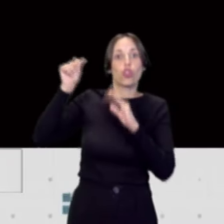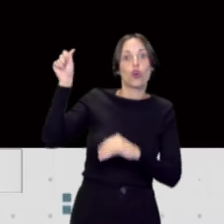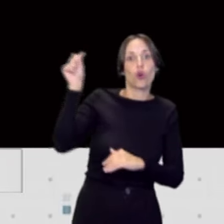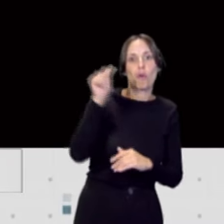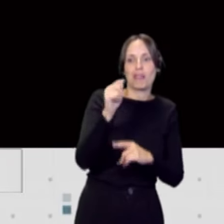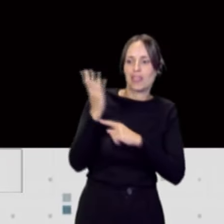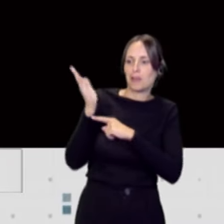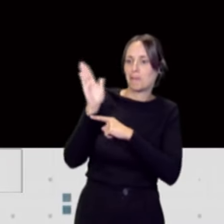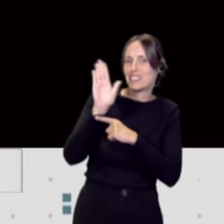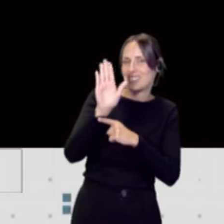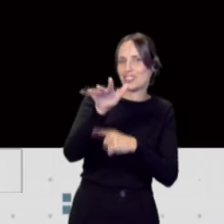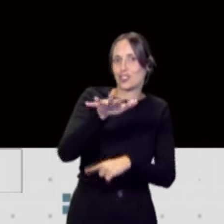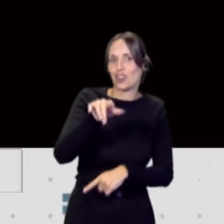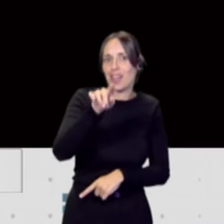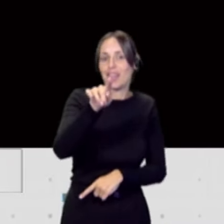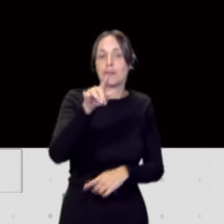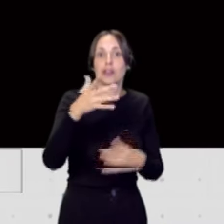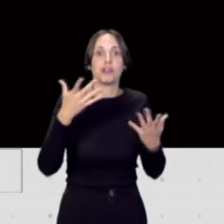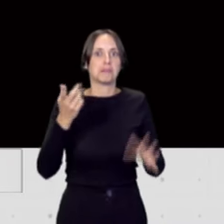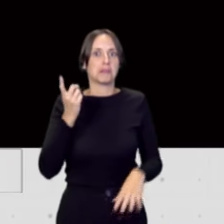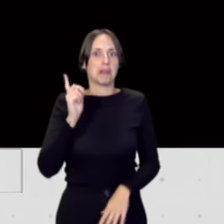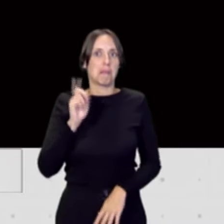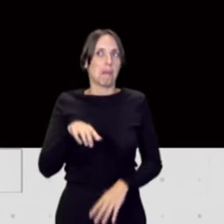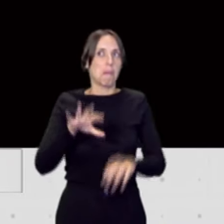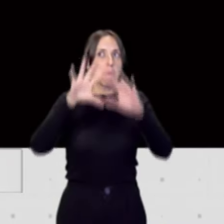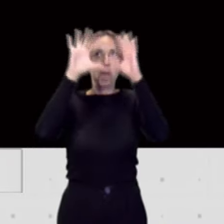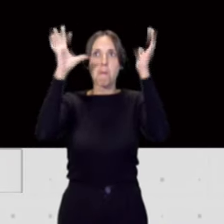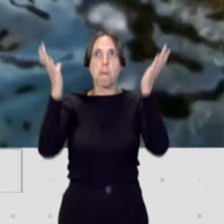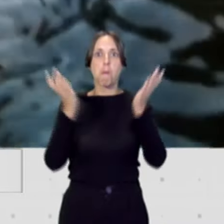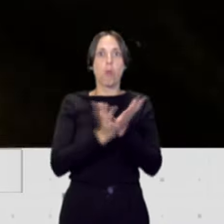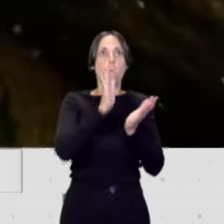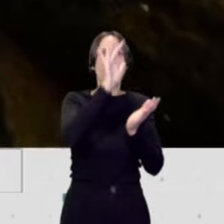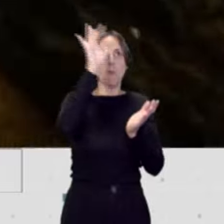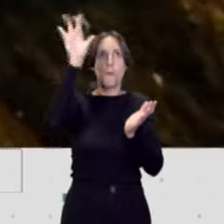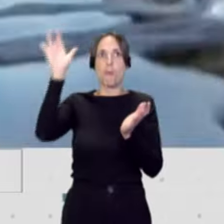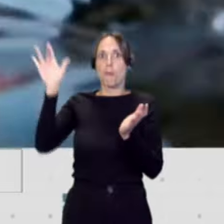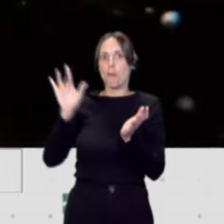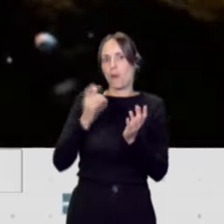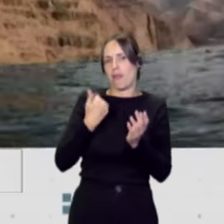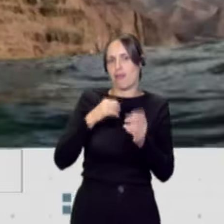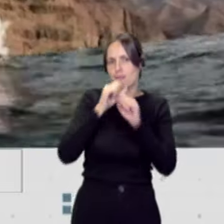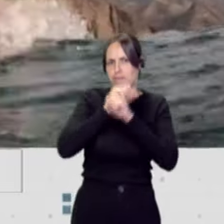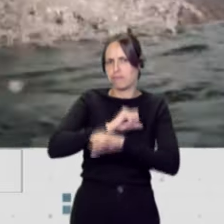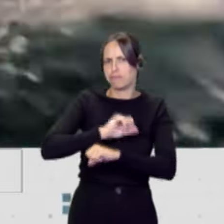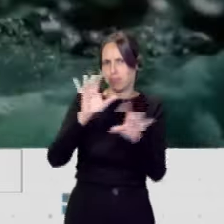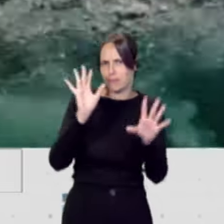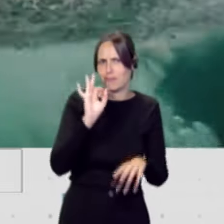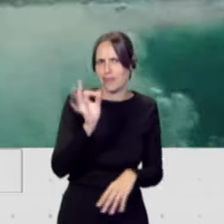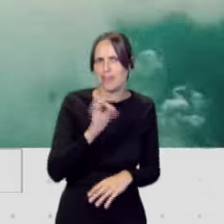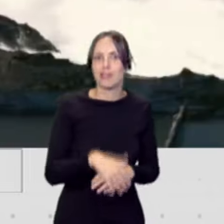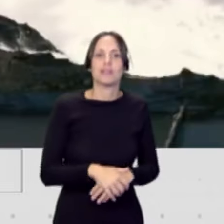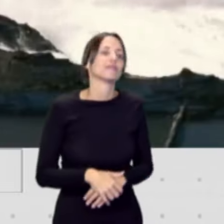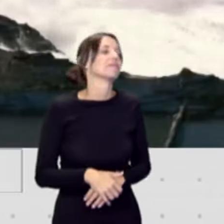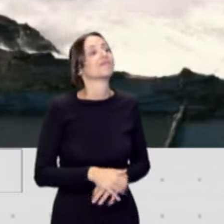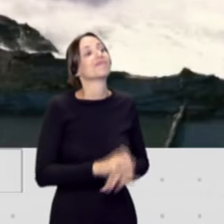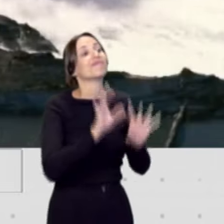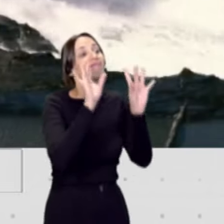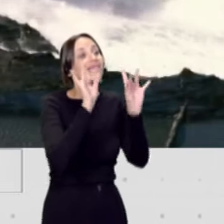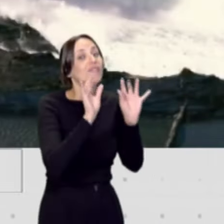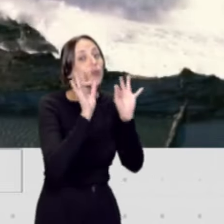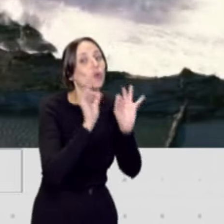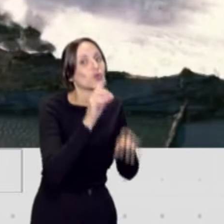lo está recorriendo prácticamente el mundo, muchos lugares ya lo han podido ver, ¿no? Sí, además justamente, Marta,